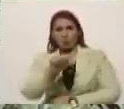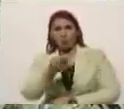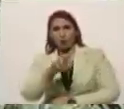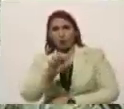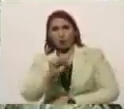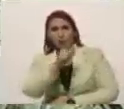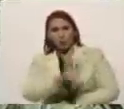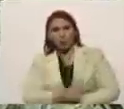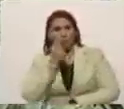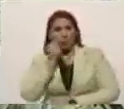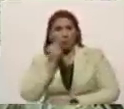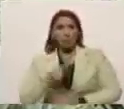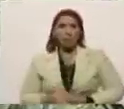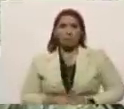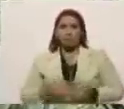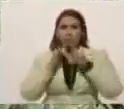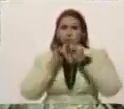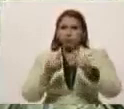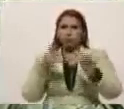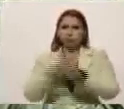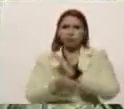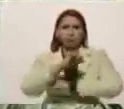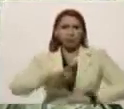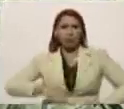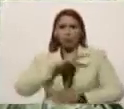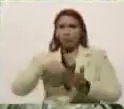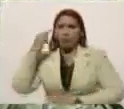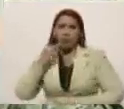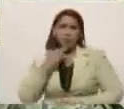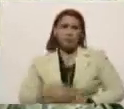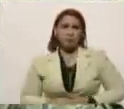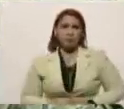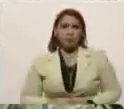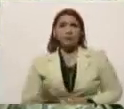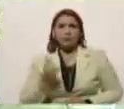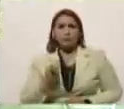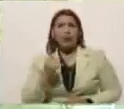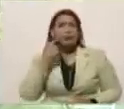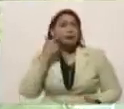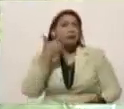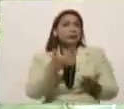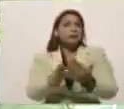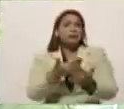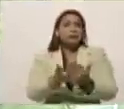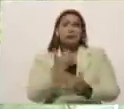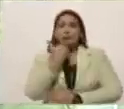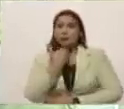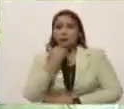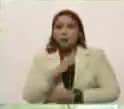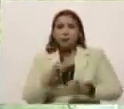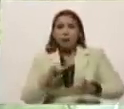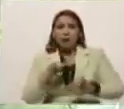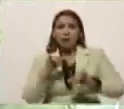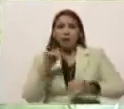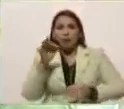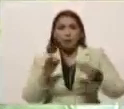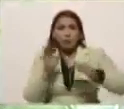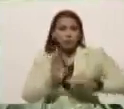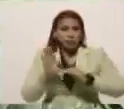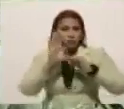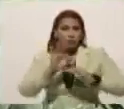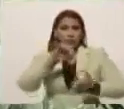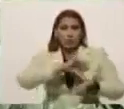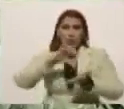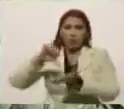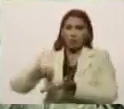Hernández Lares de que la Fuerza Armada Nacional Bolivariana está a punto para proteger los centros